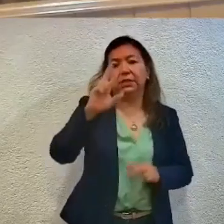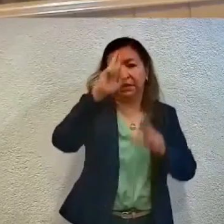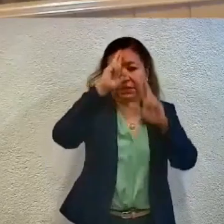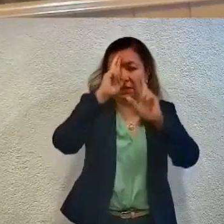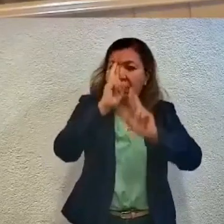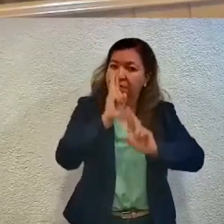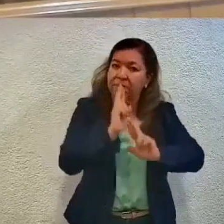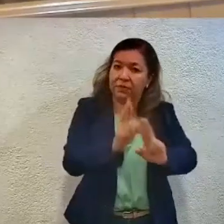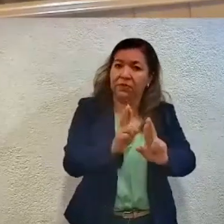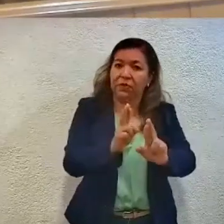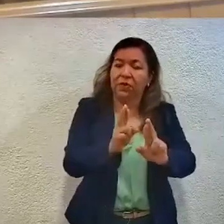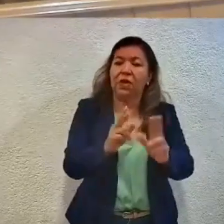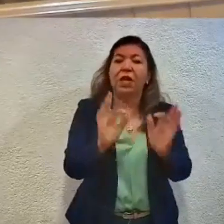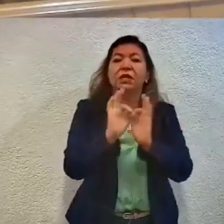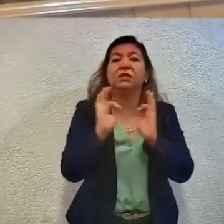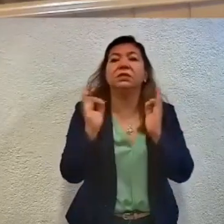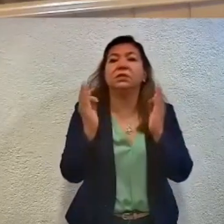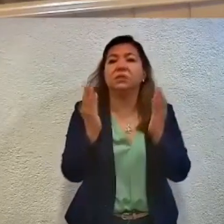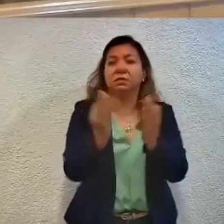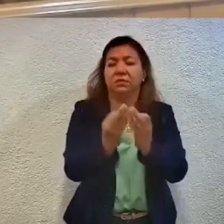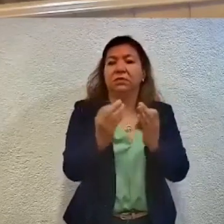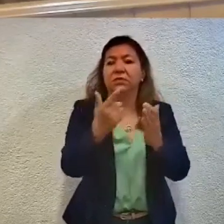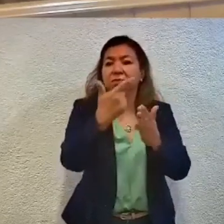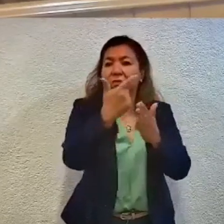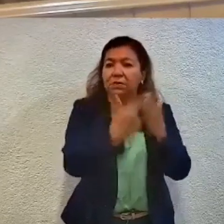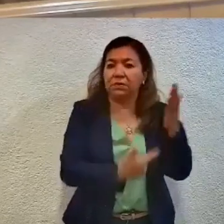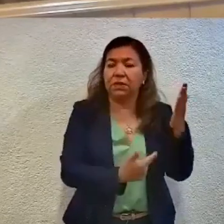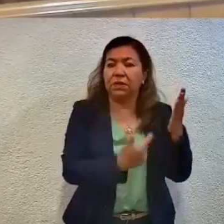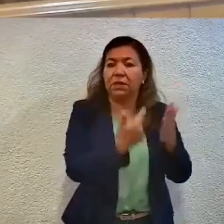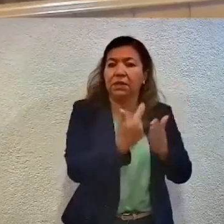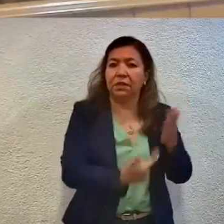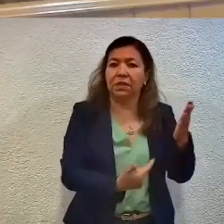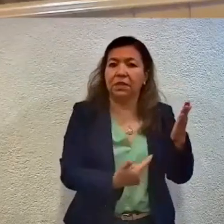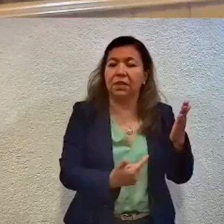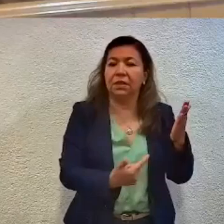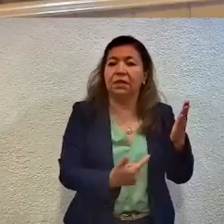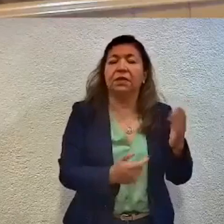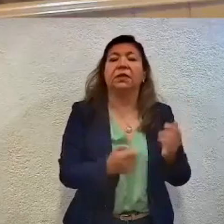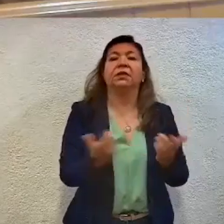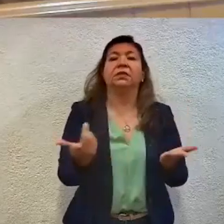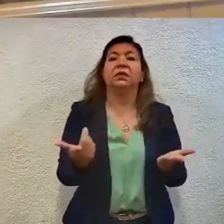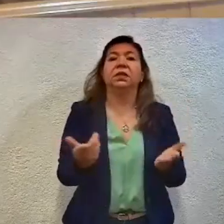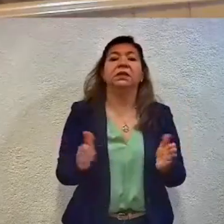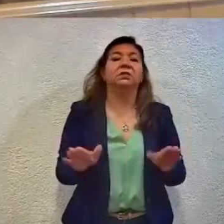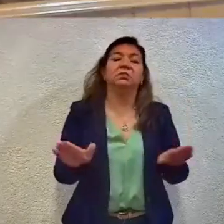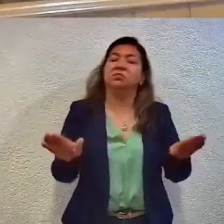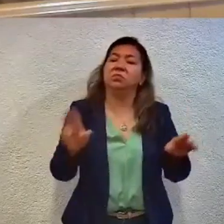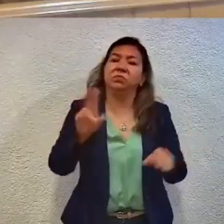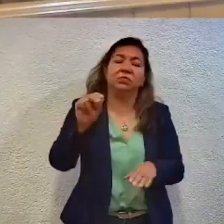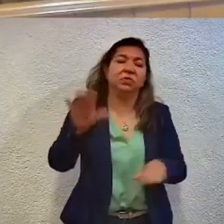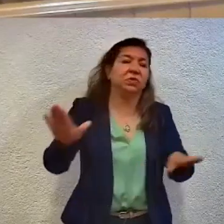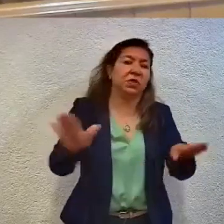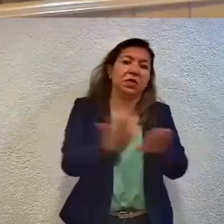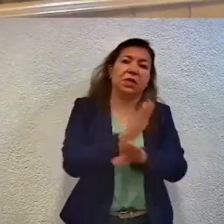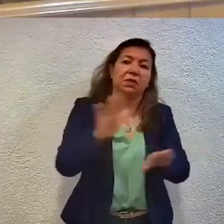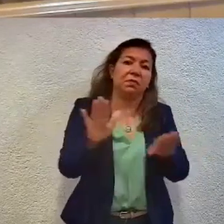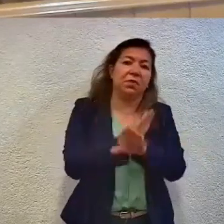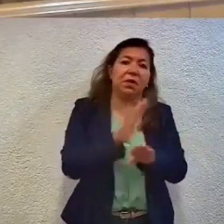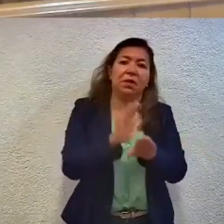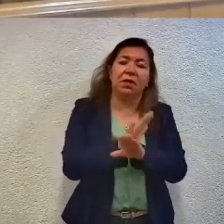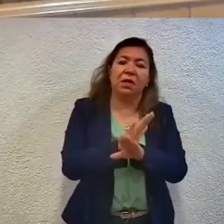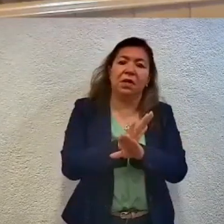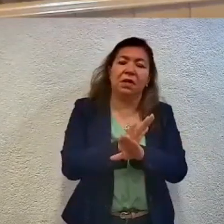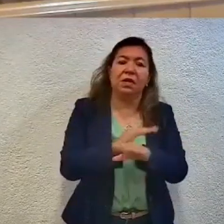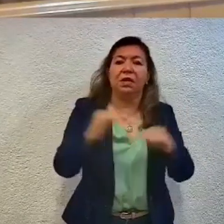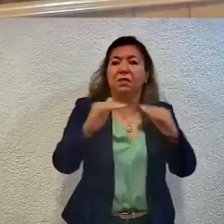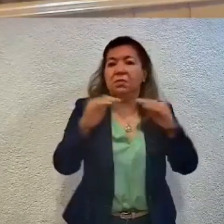sí respetó los principios de autodeterminación y autoorganización del partido en cuestión y de ninguna manera se actualiza en la